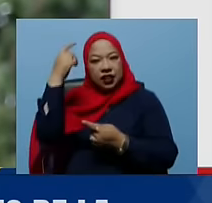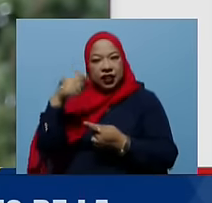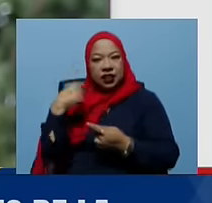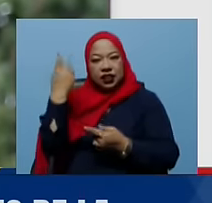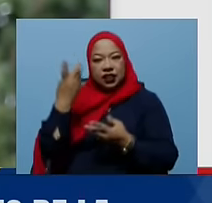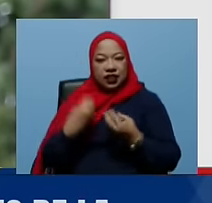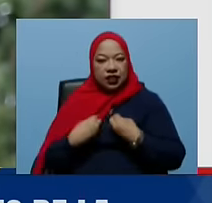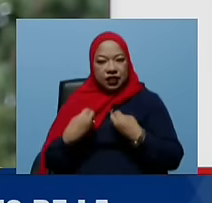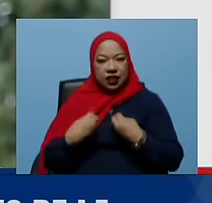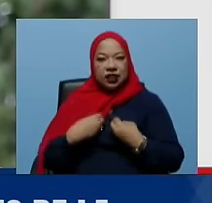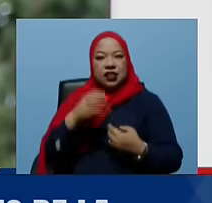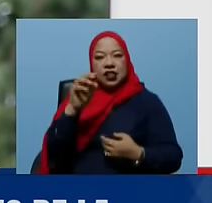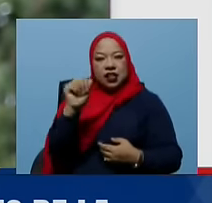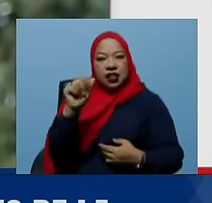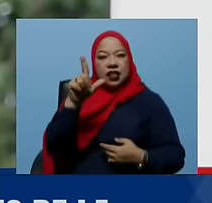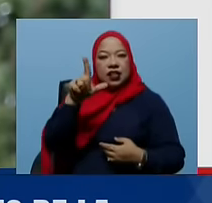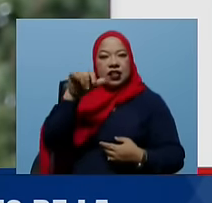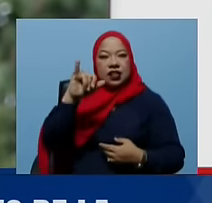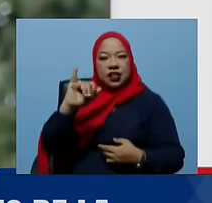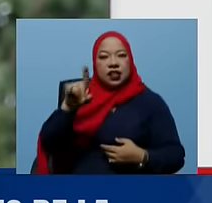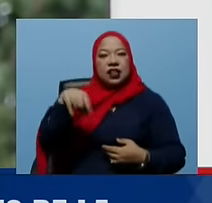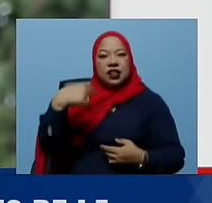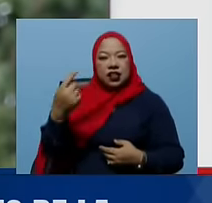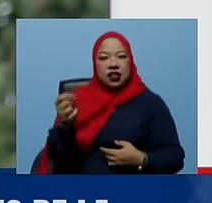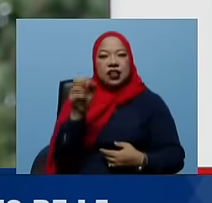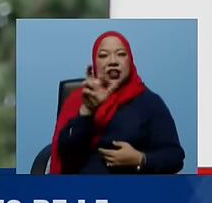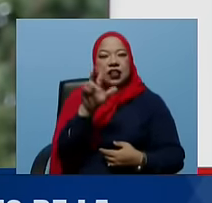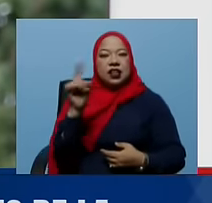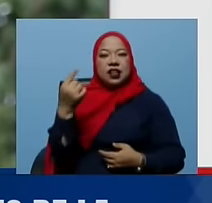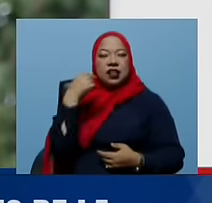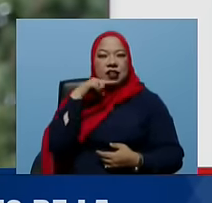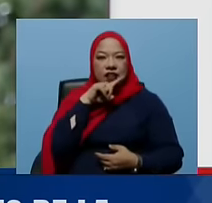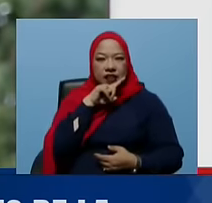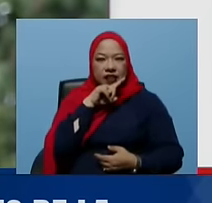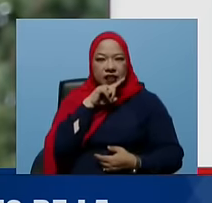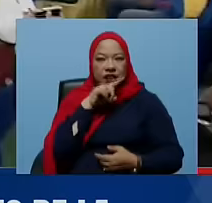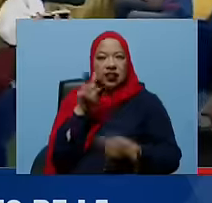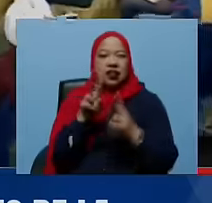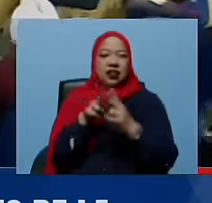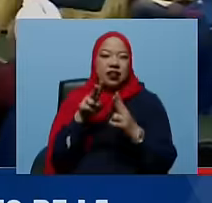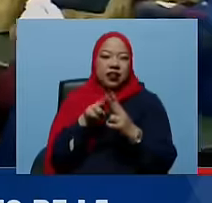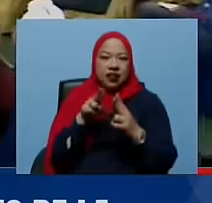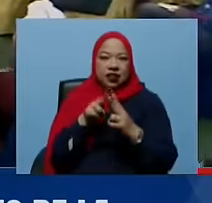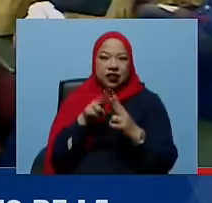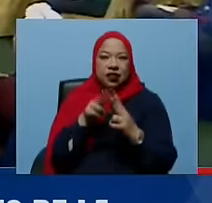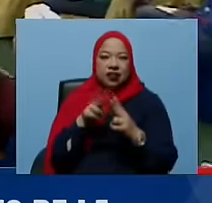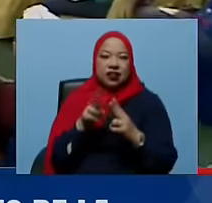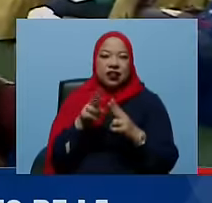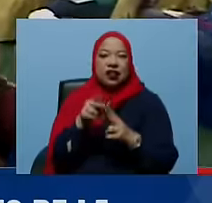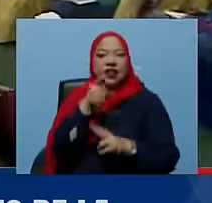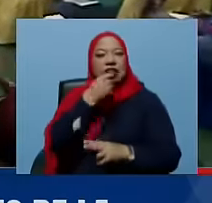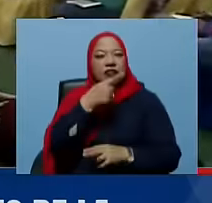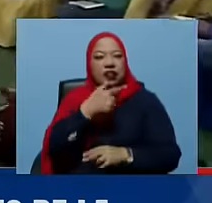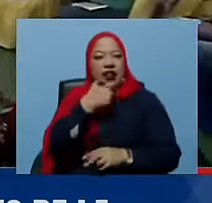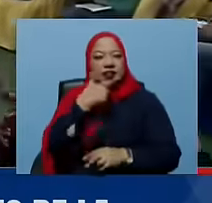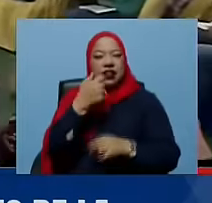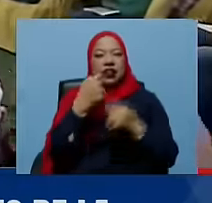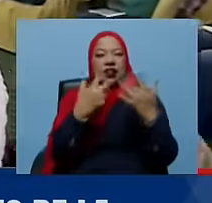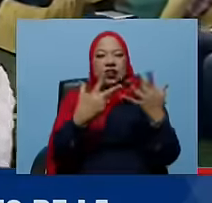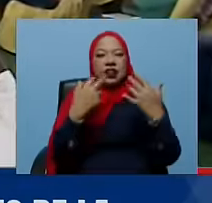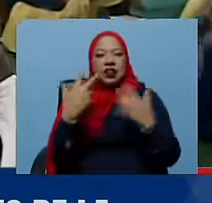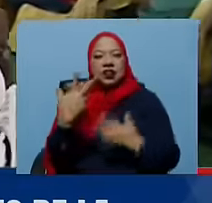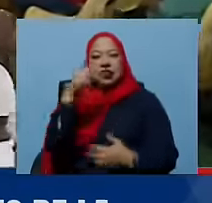la vida de Alí Primera el próximo 31 de octubre, con ocasión de sus hermosos